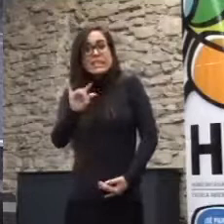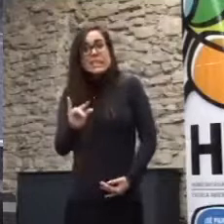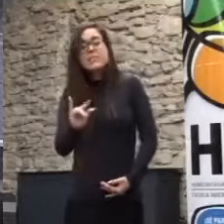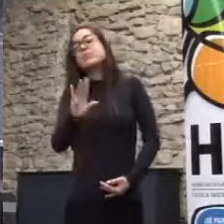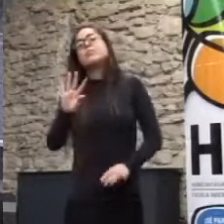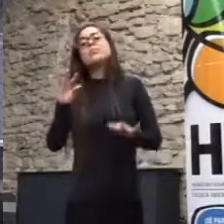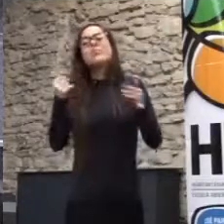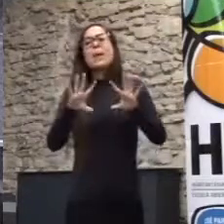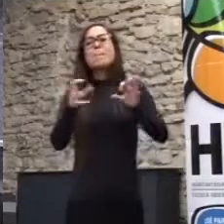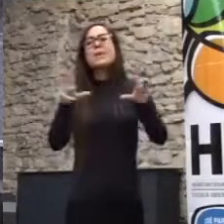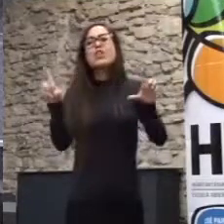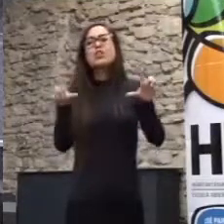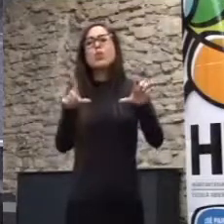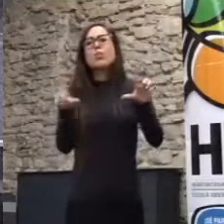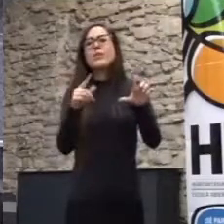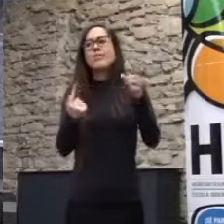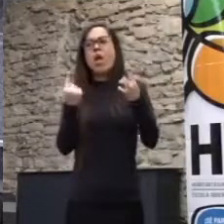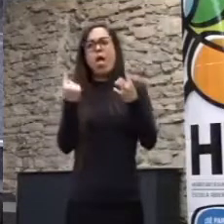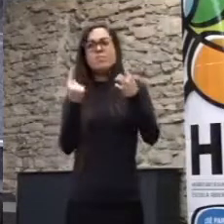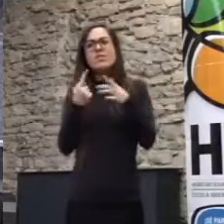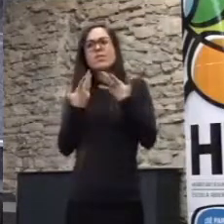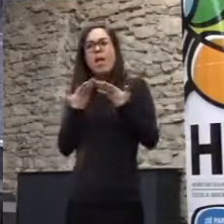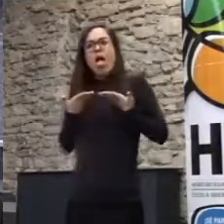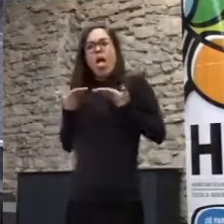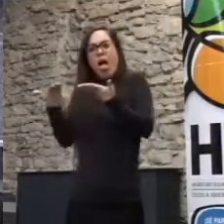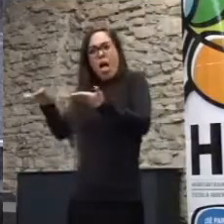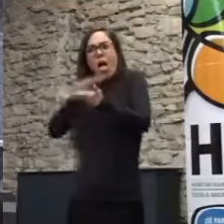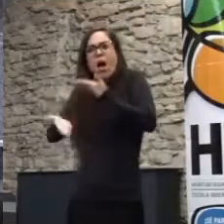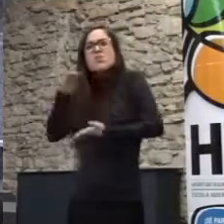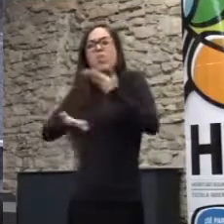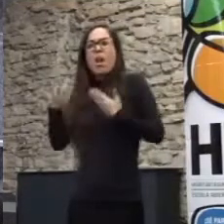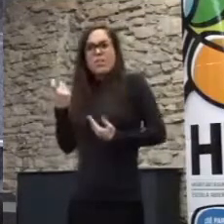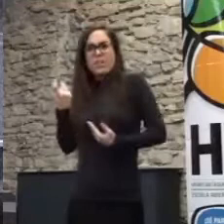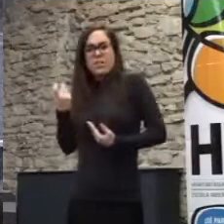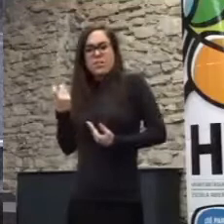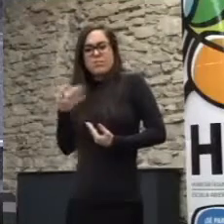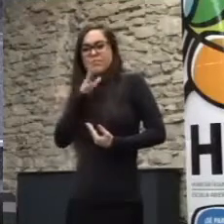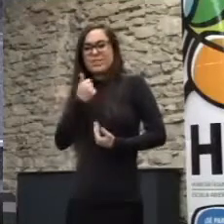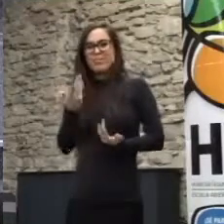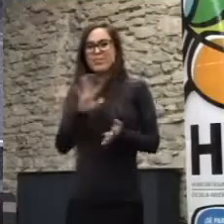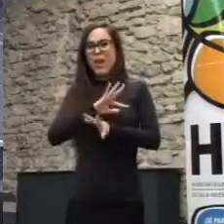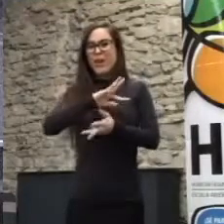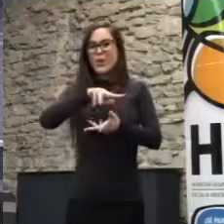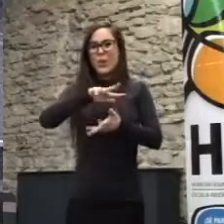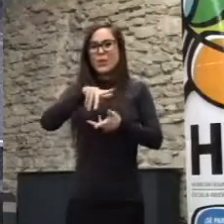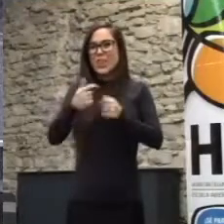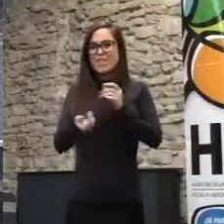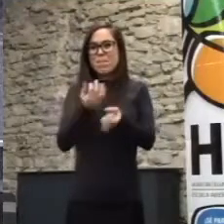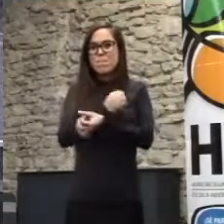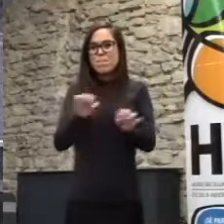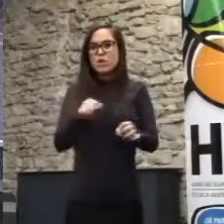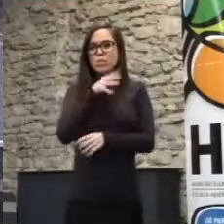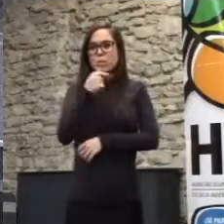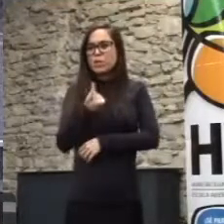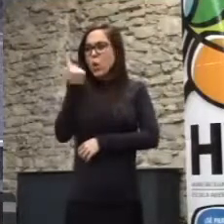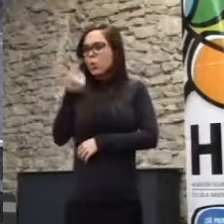competencia, tienen que ayudarse, porque son compañeros. Porque si no, el informativo no saldría, o no saldría